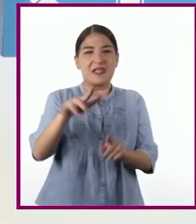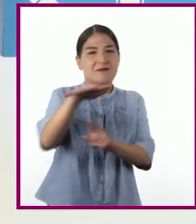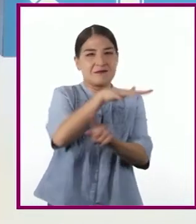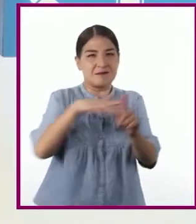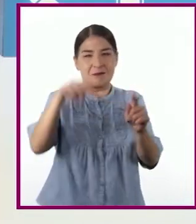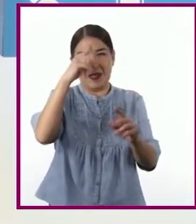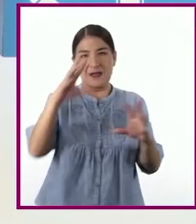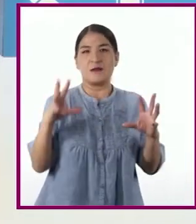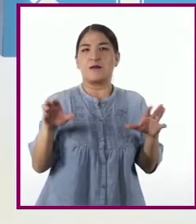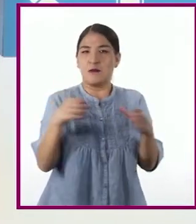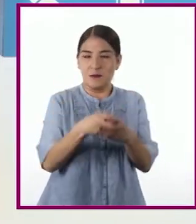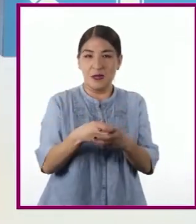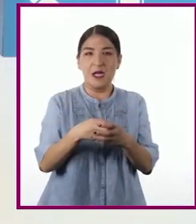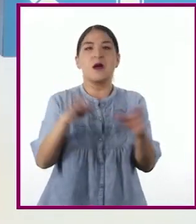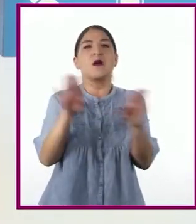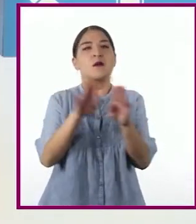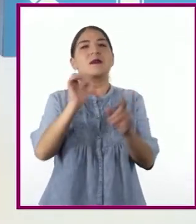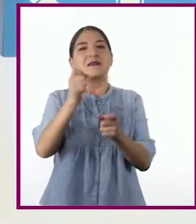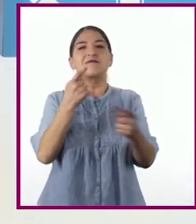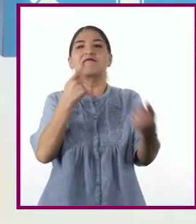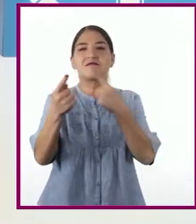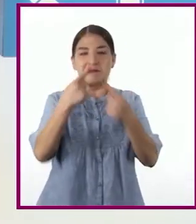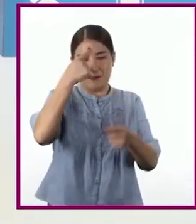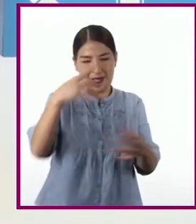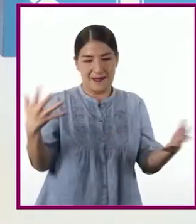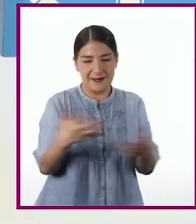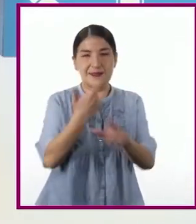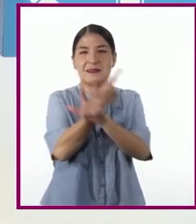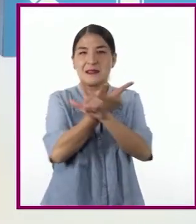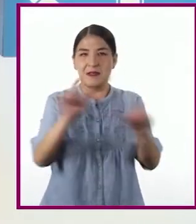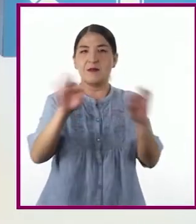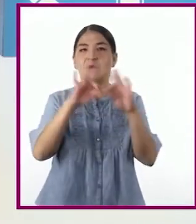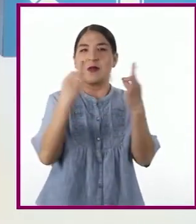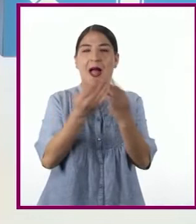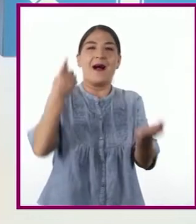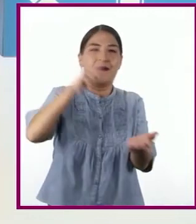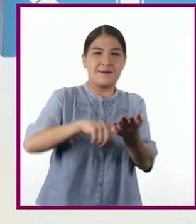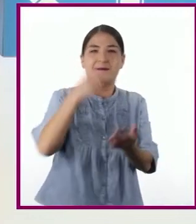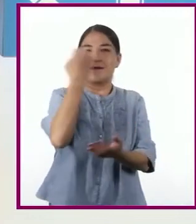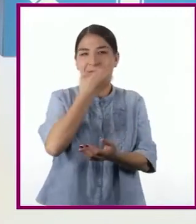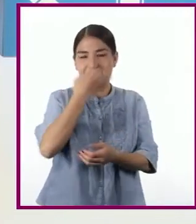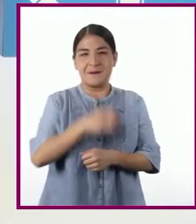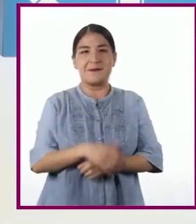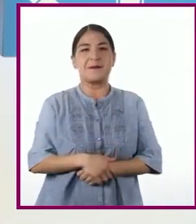como otro de los criterios para el ejercicio de las libertades en el entorno escolar.